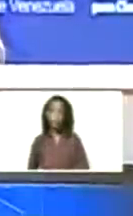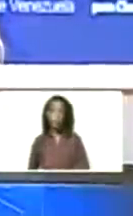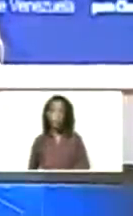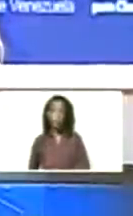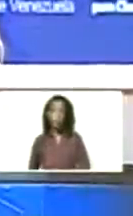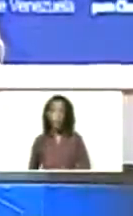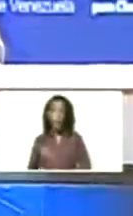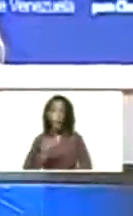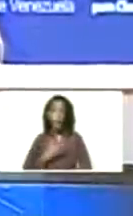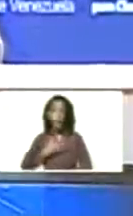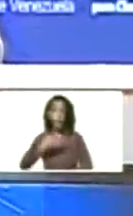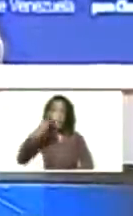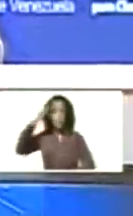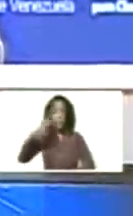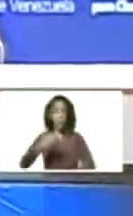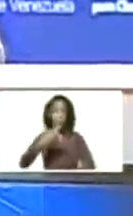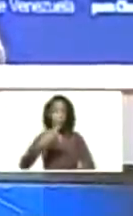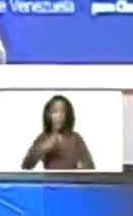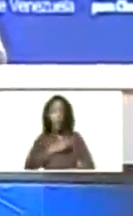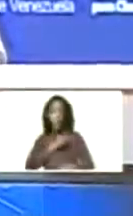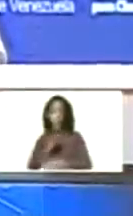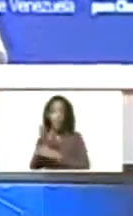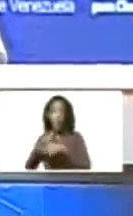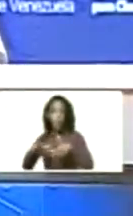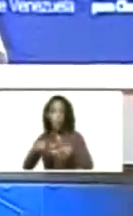la alcaldesa de Caracas se fue para el sitio,